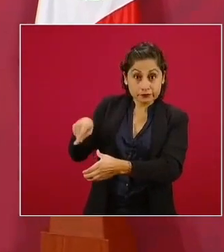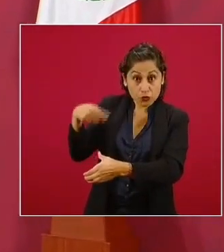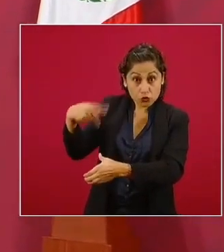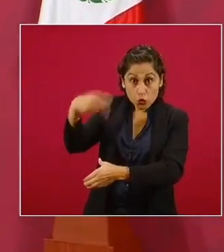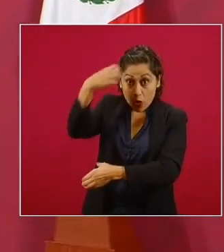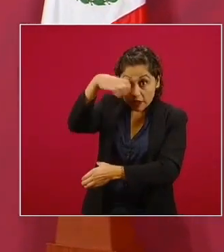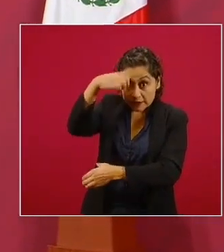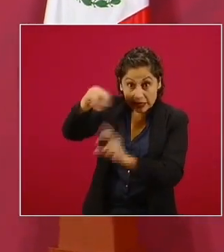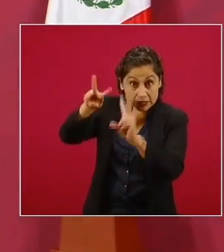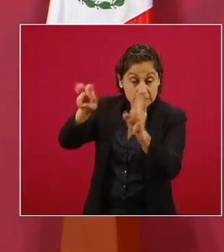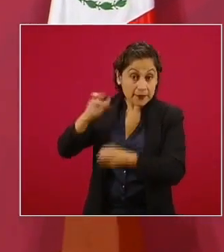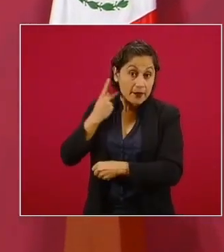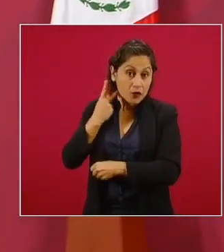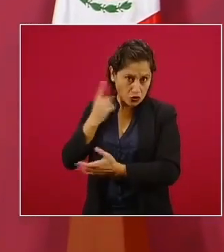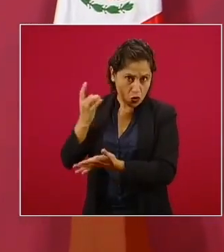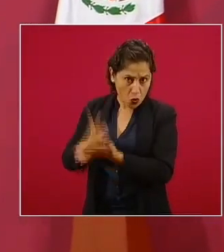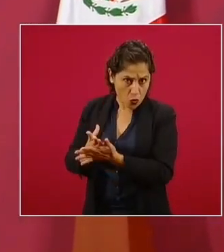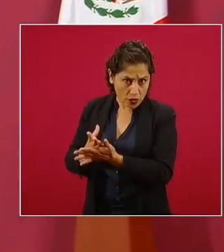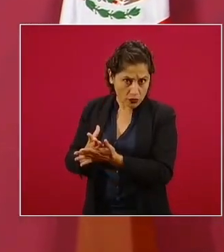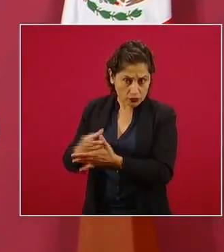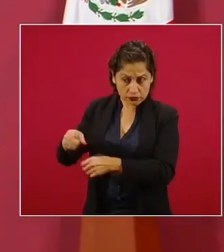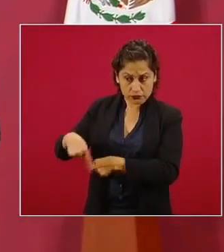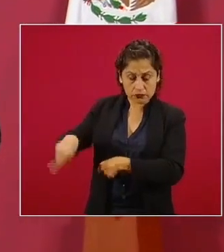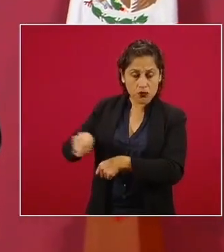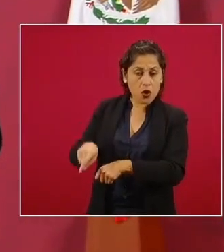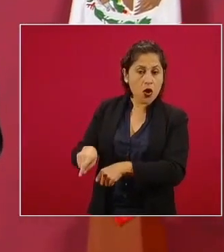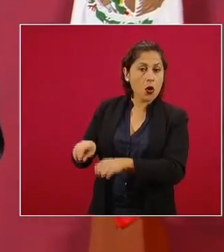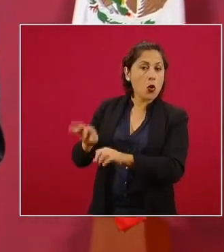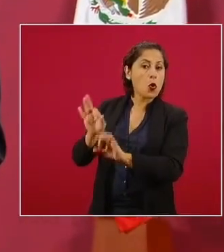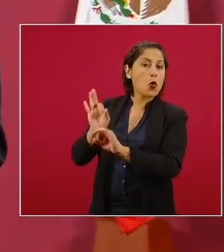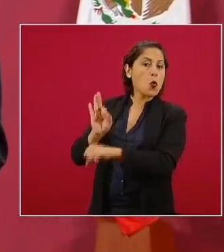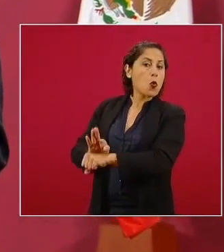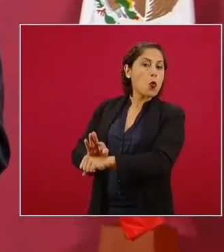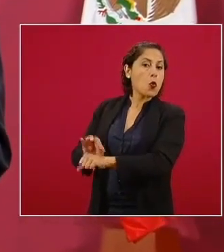y de los del llamado círculo rojo?